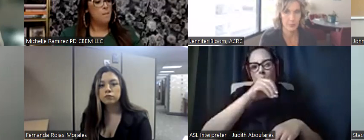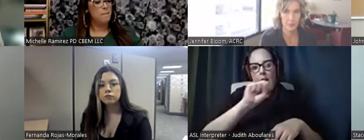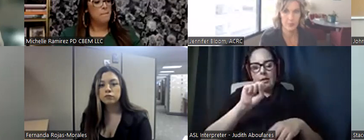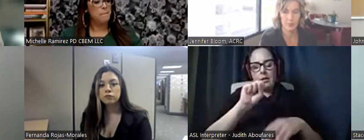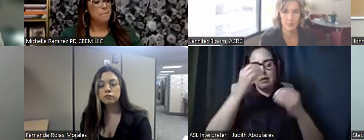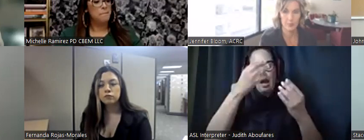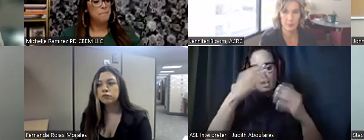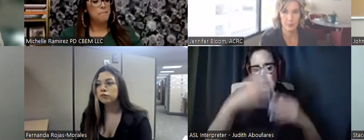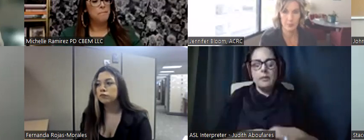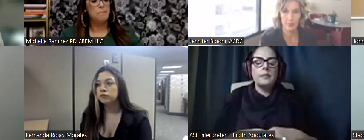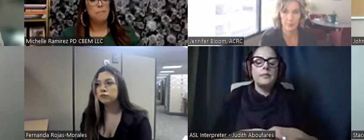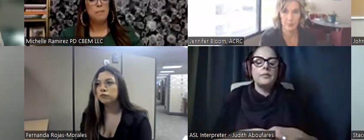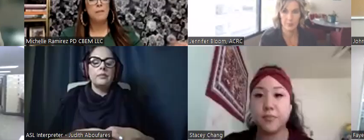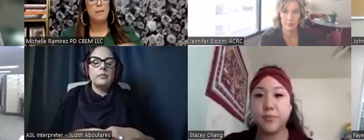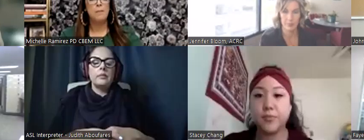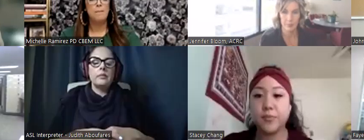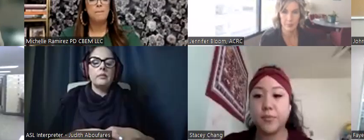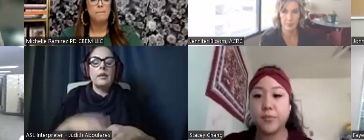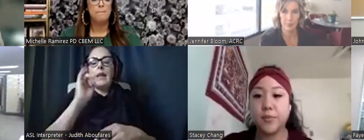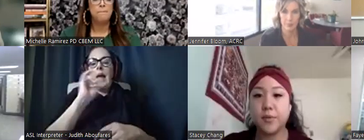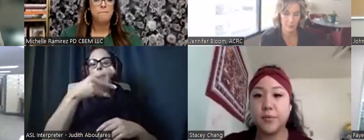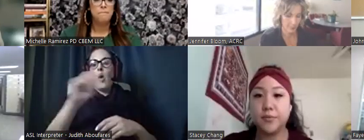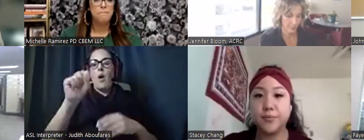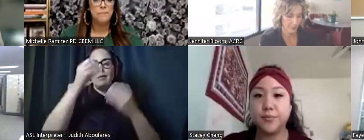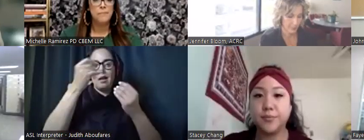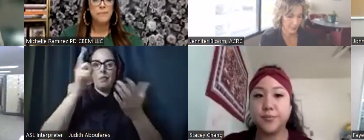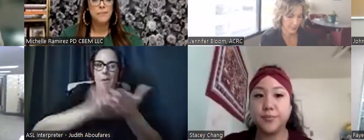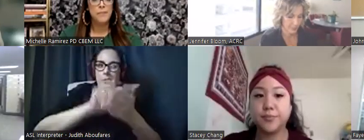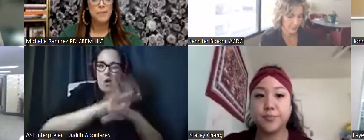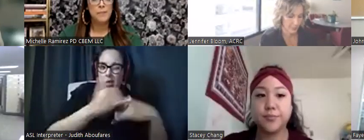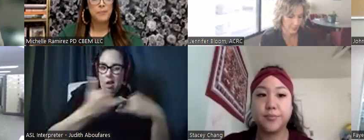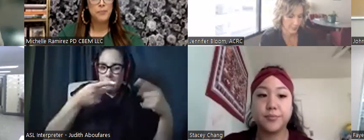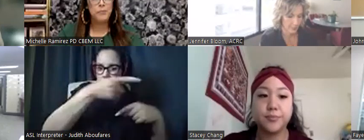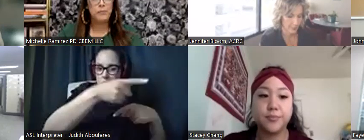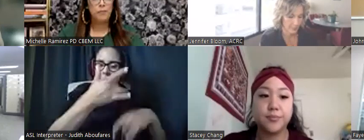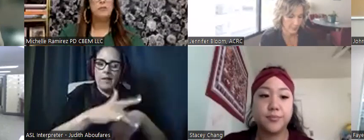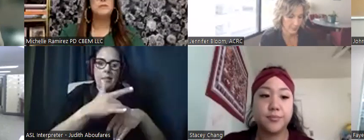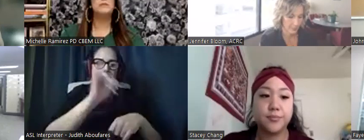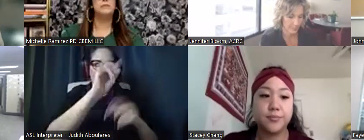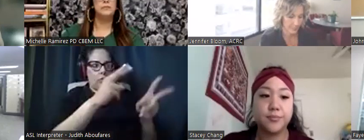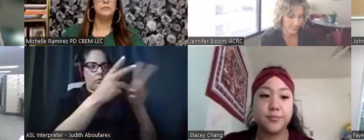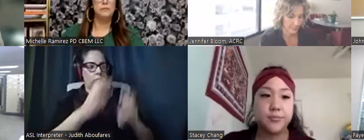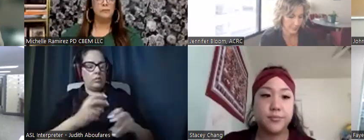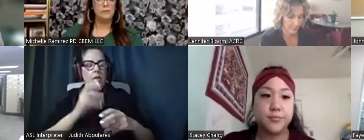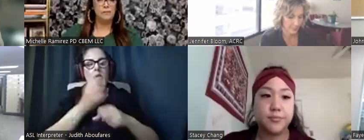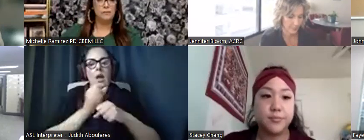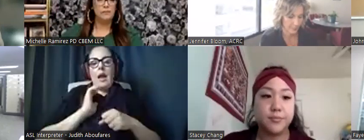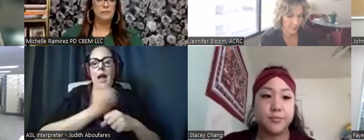algo de la información de POS que ha sido publicada en el internet. Y